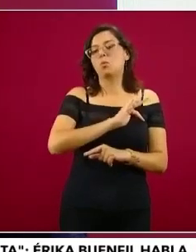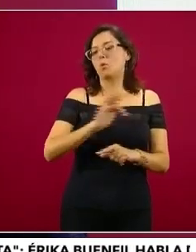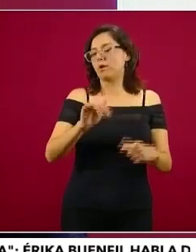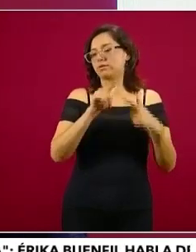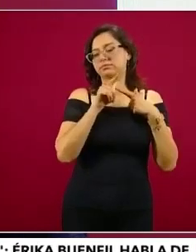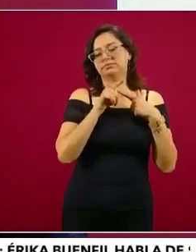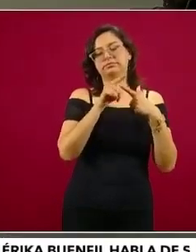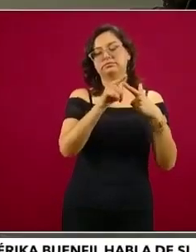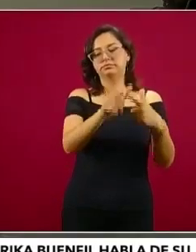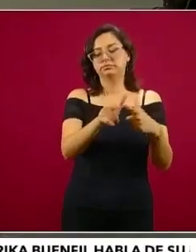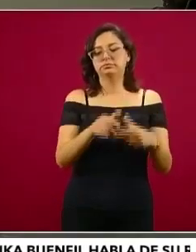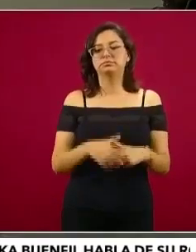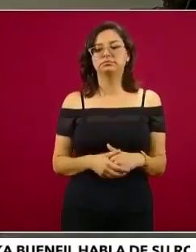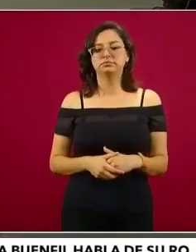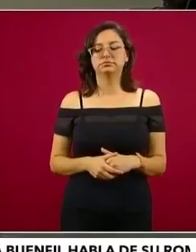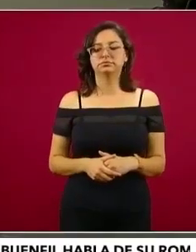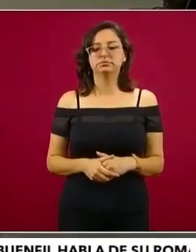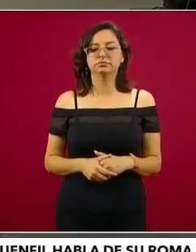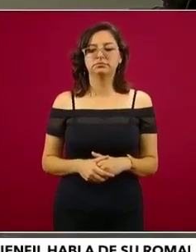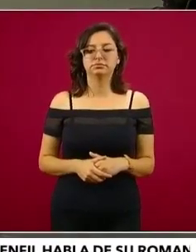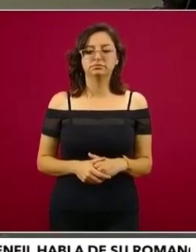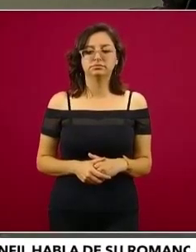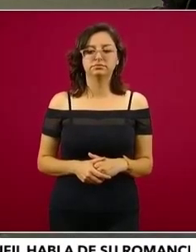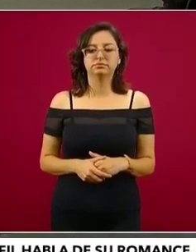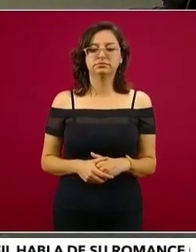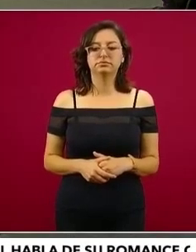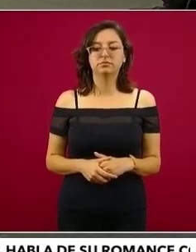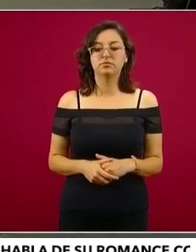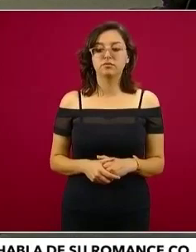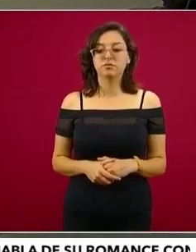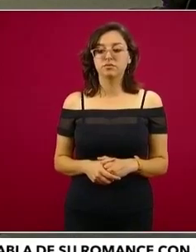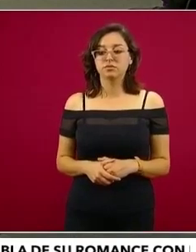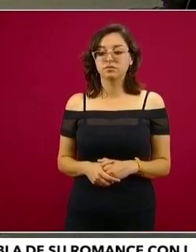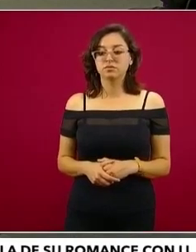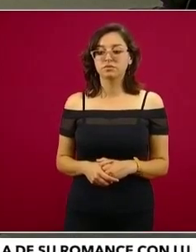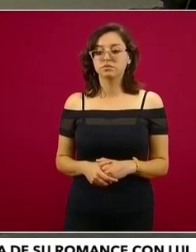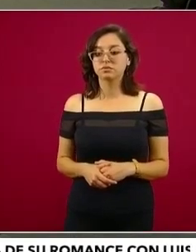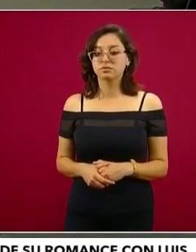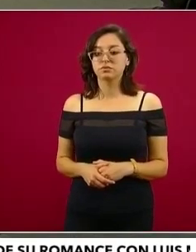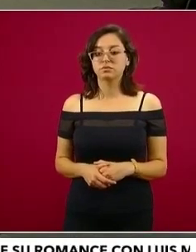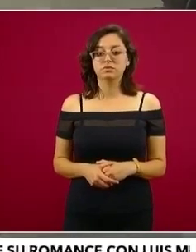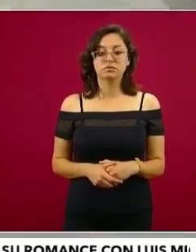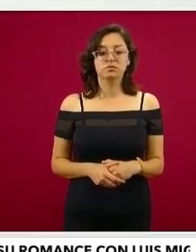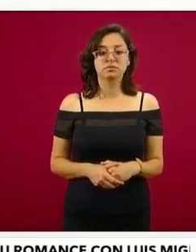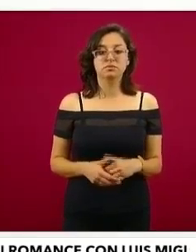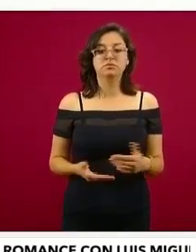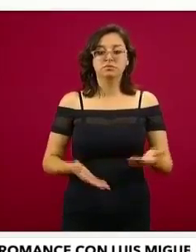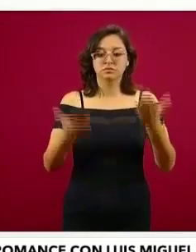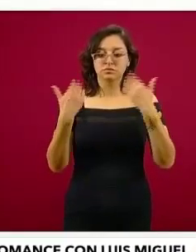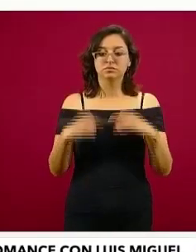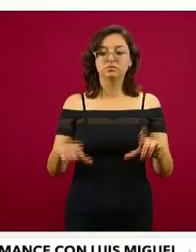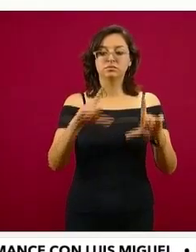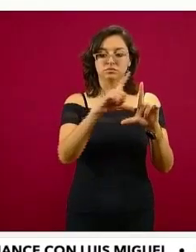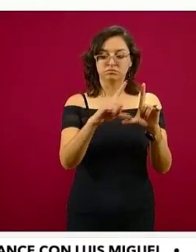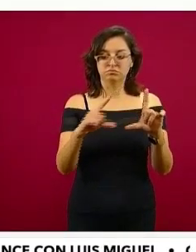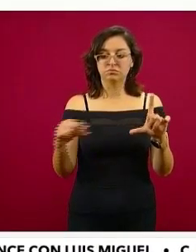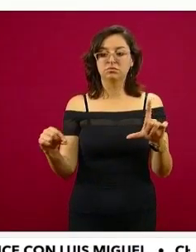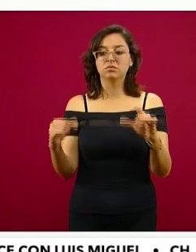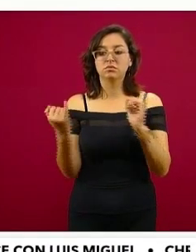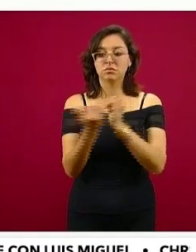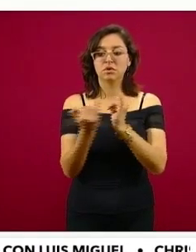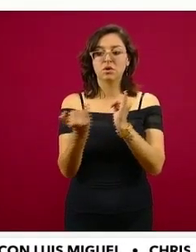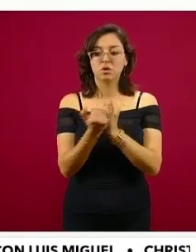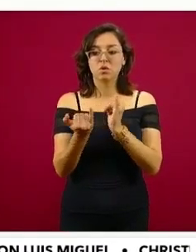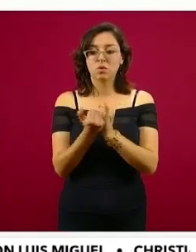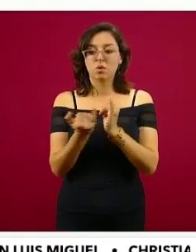momento estas tendencias que estamos comentando. En la siguiente diapositiva tenemos la misma distribución, solamente que